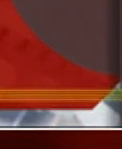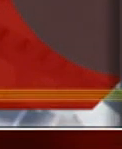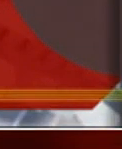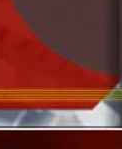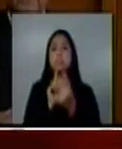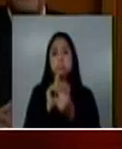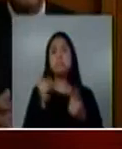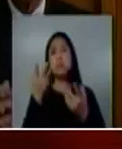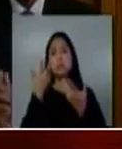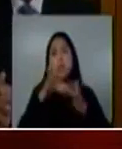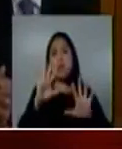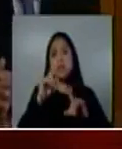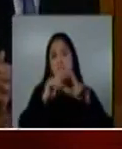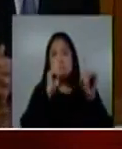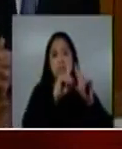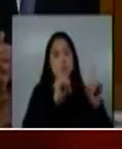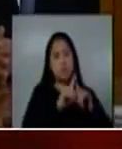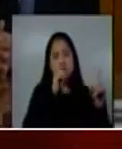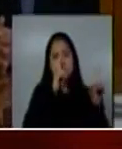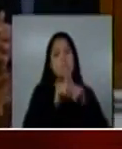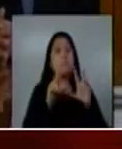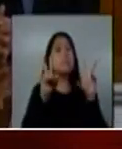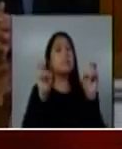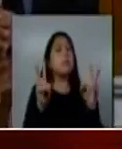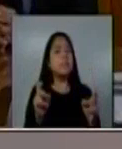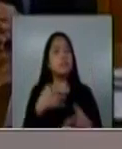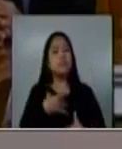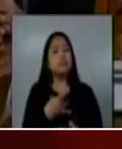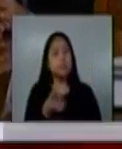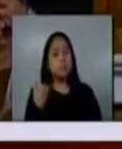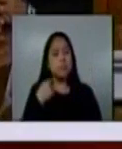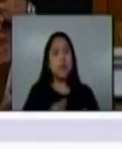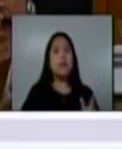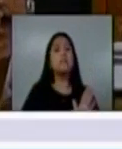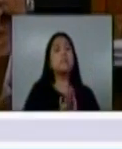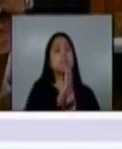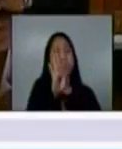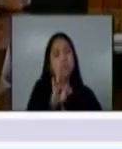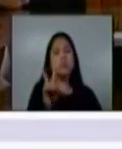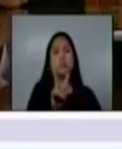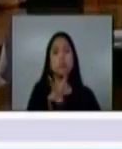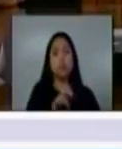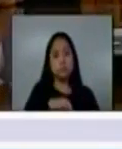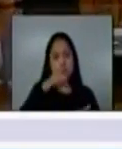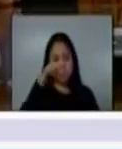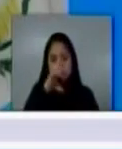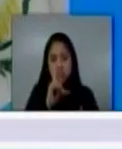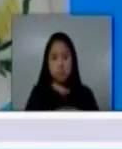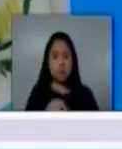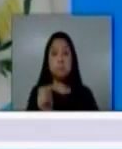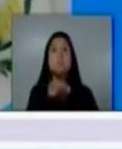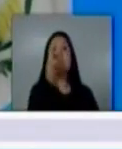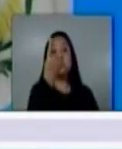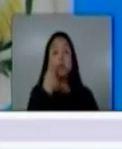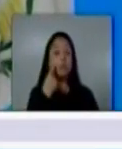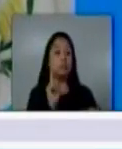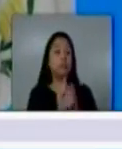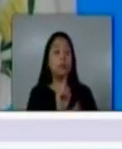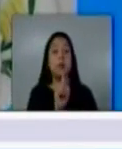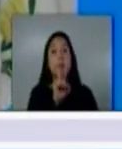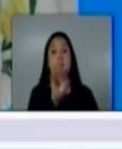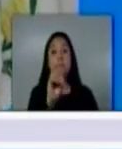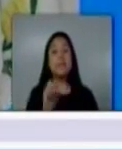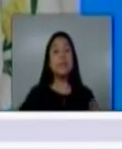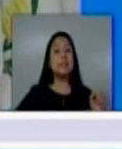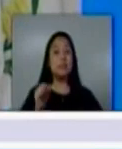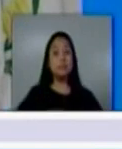los límites territoriales entre las dos naciones. Y hoy por hoy, fuera de esas situaciones de antaño, México, nuestro